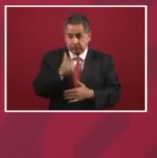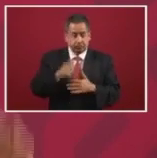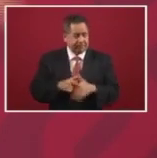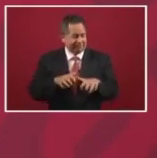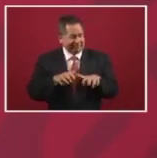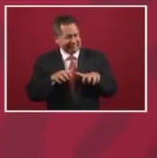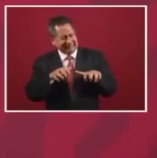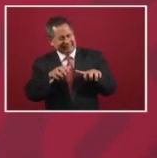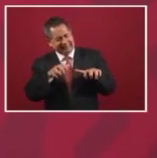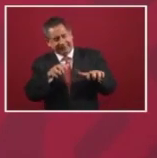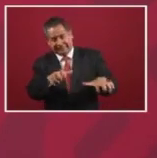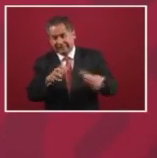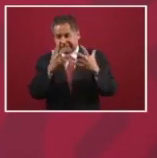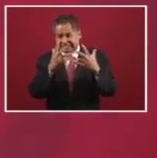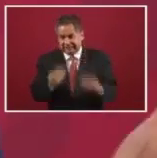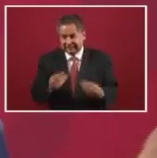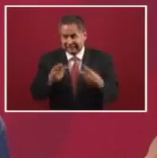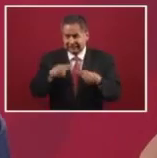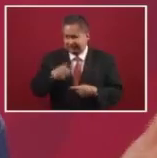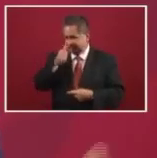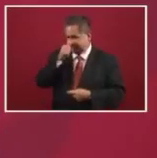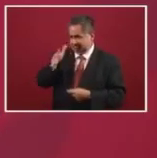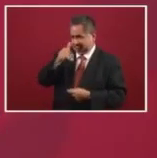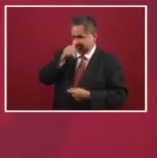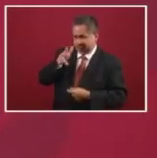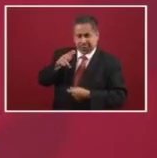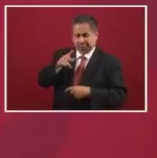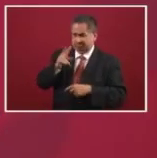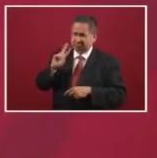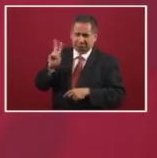gran protesta general